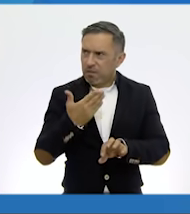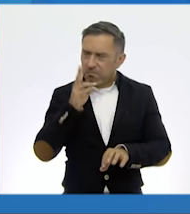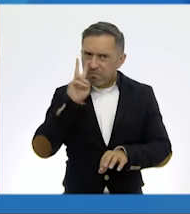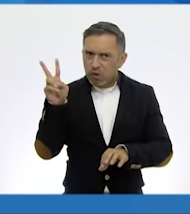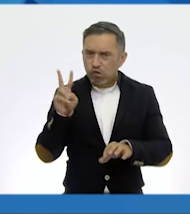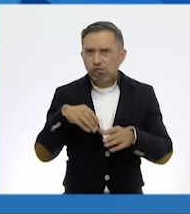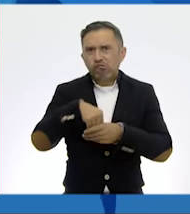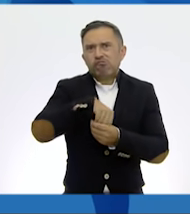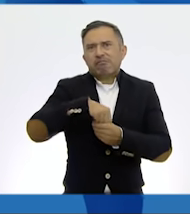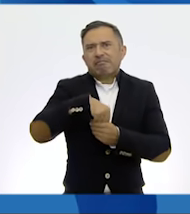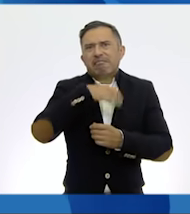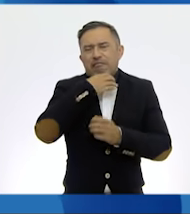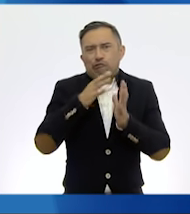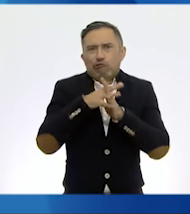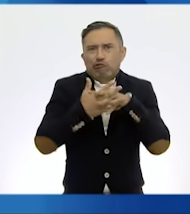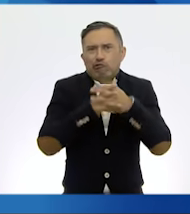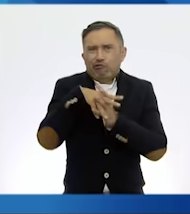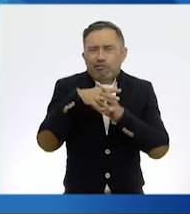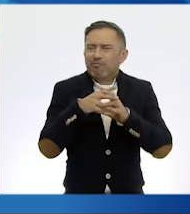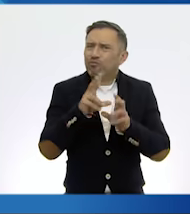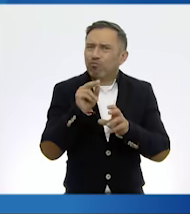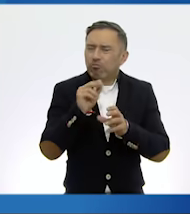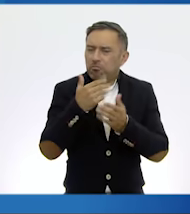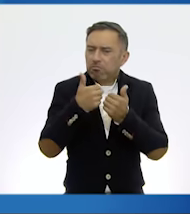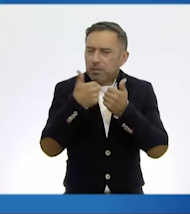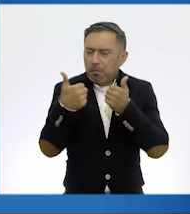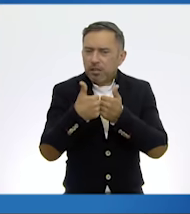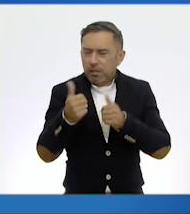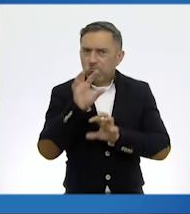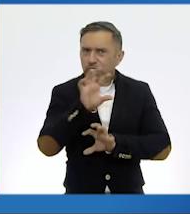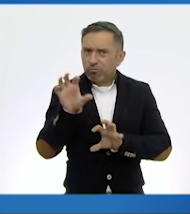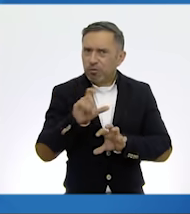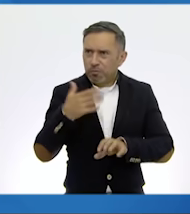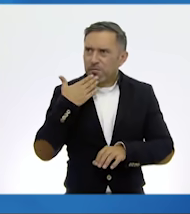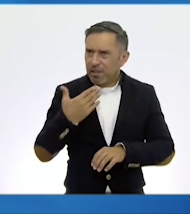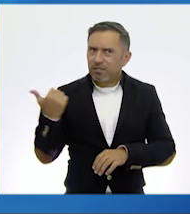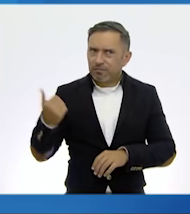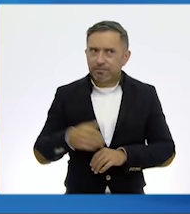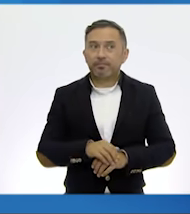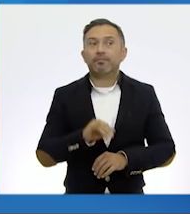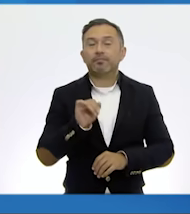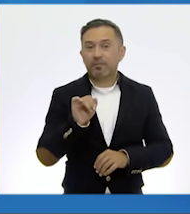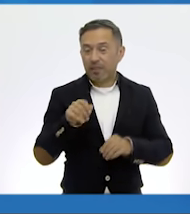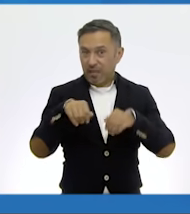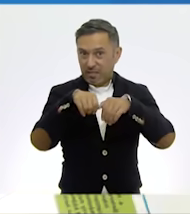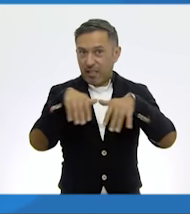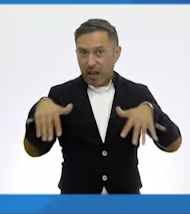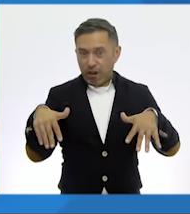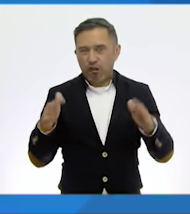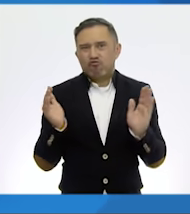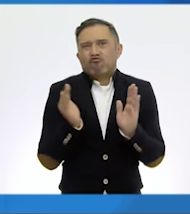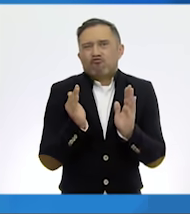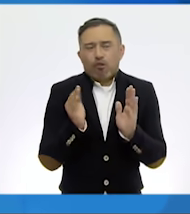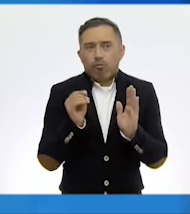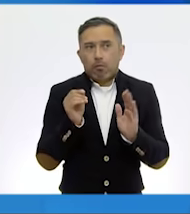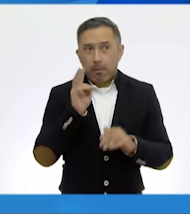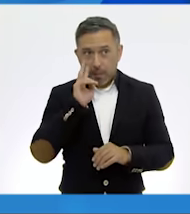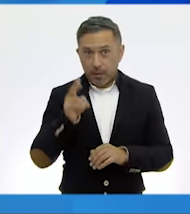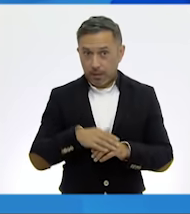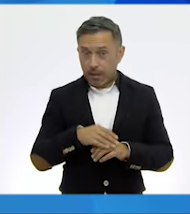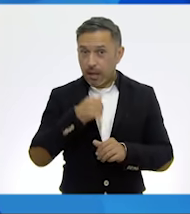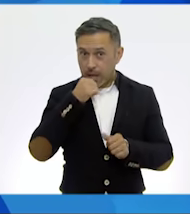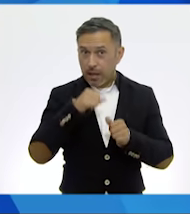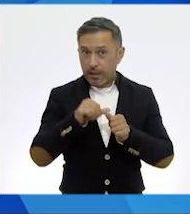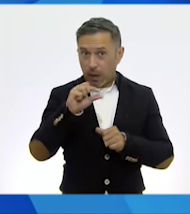Y la tabla tampoco se ve amontonada. Oye, y algo que no notamos y que tampoco venía en la presentación, ¿tiene buen tamaño de letra?